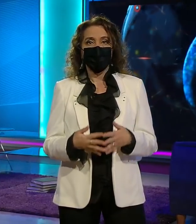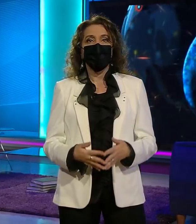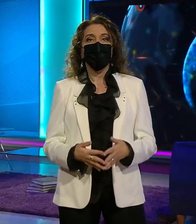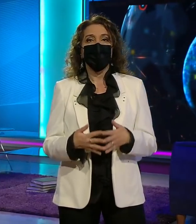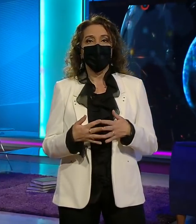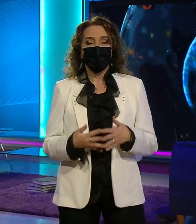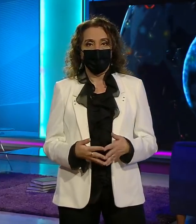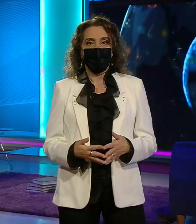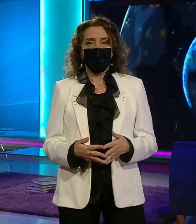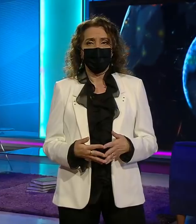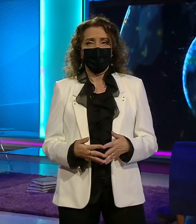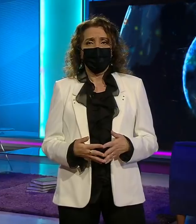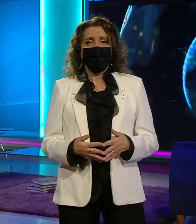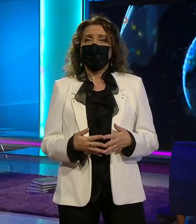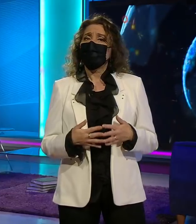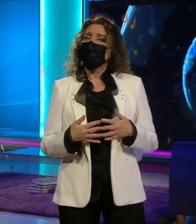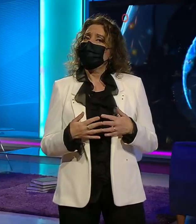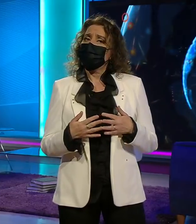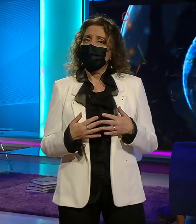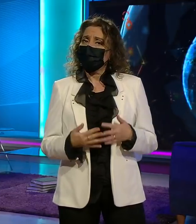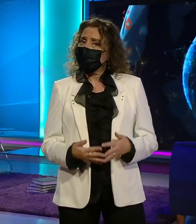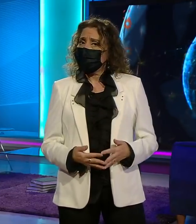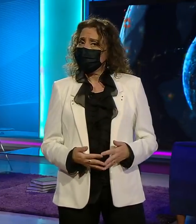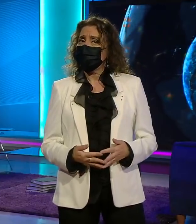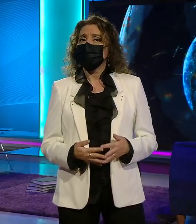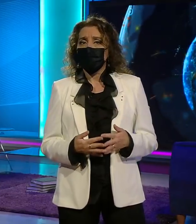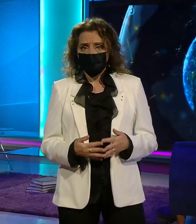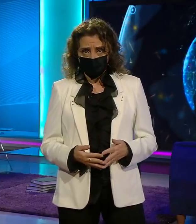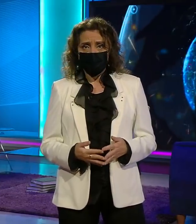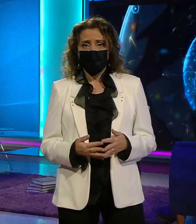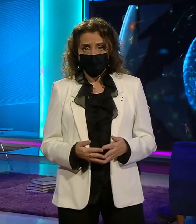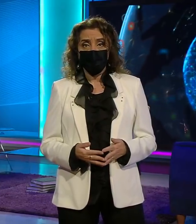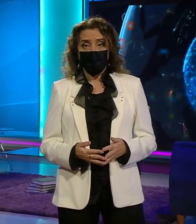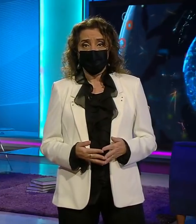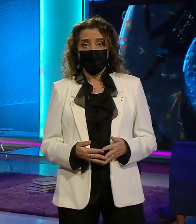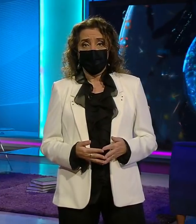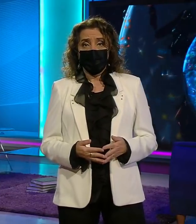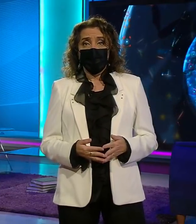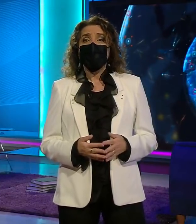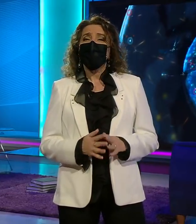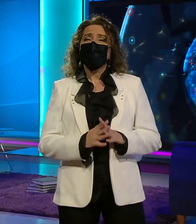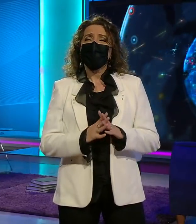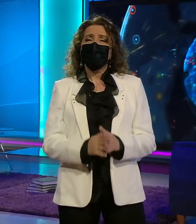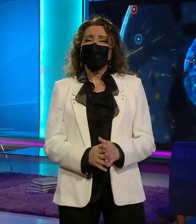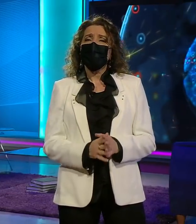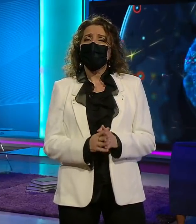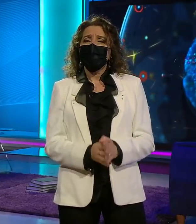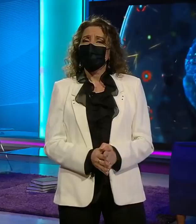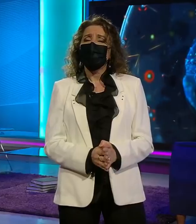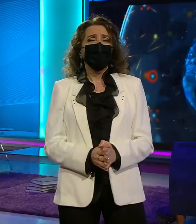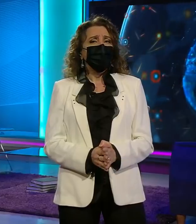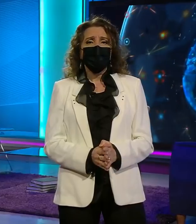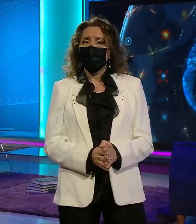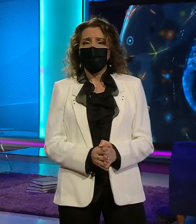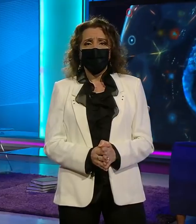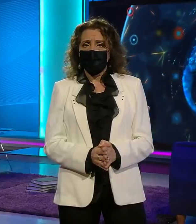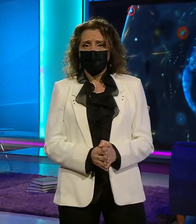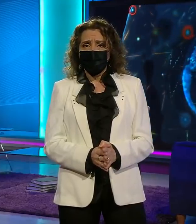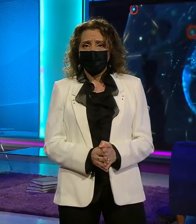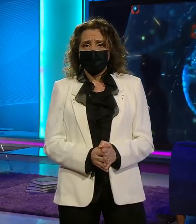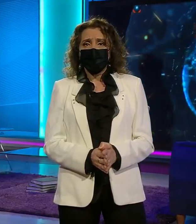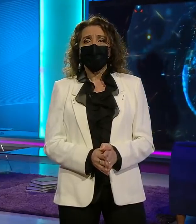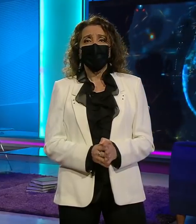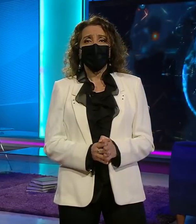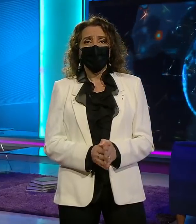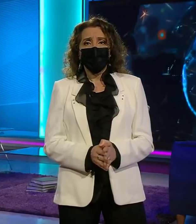nueva historia de Chile. Han tenido que sortear provocaciones y burlas, cuyos autores parecen no